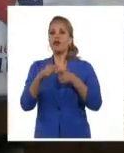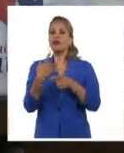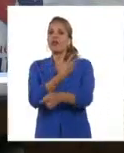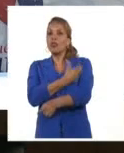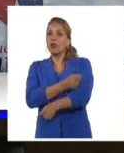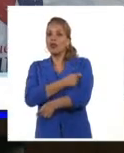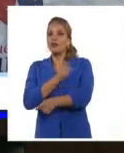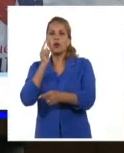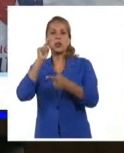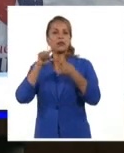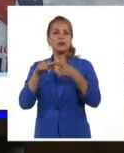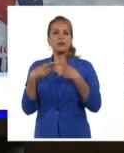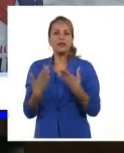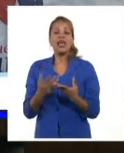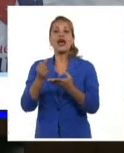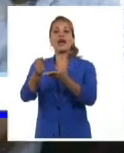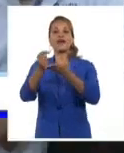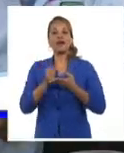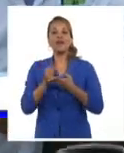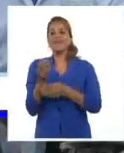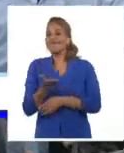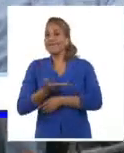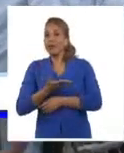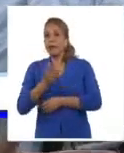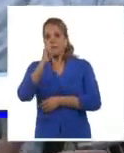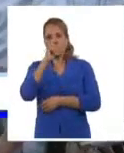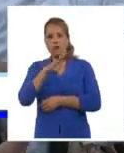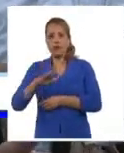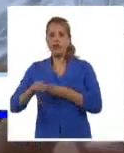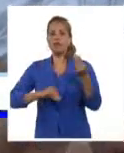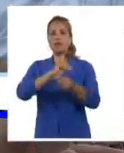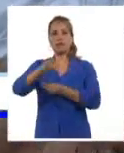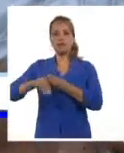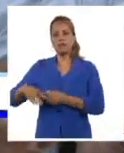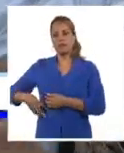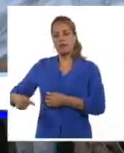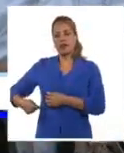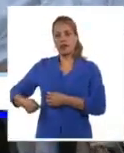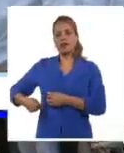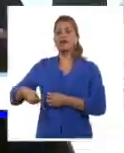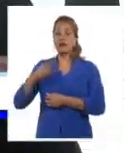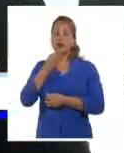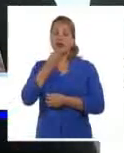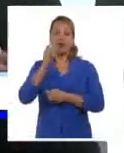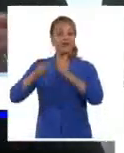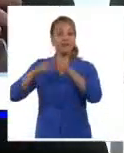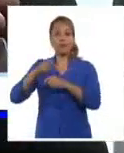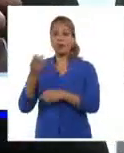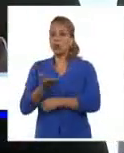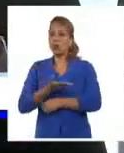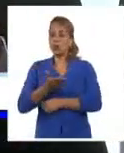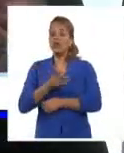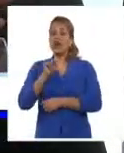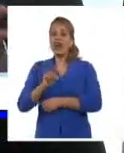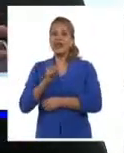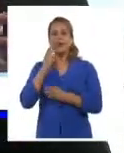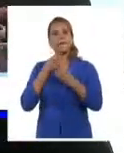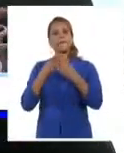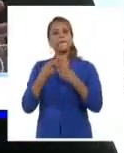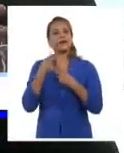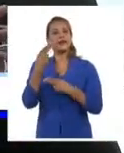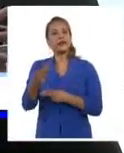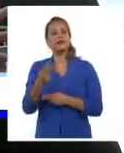propósito ayudar a que más rápidamente más niños tengan la oportunidad de acceder a esta cirugía en la que va la esperanza de